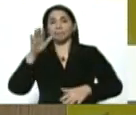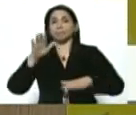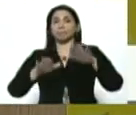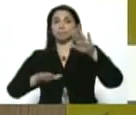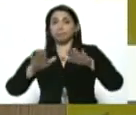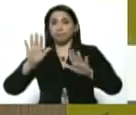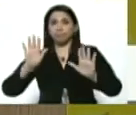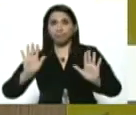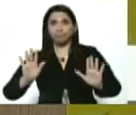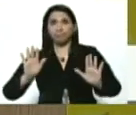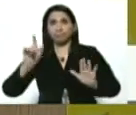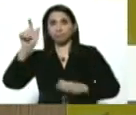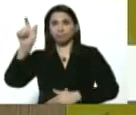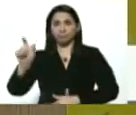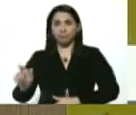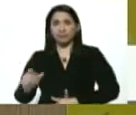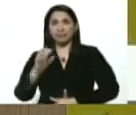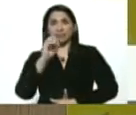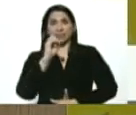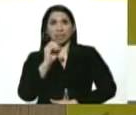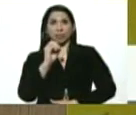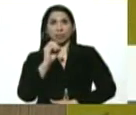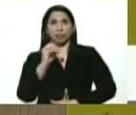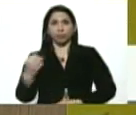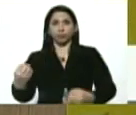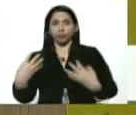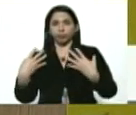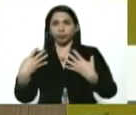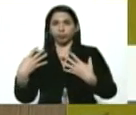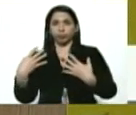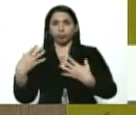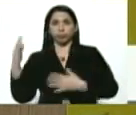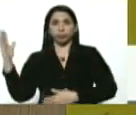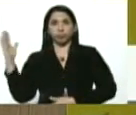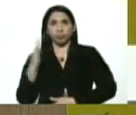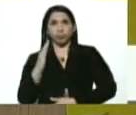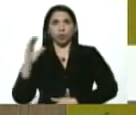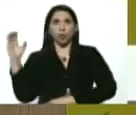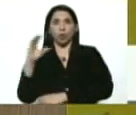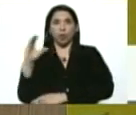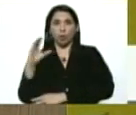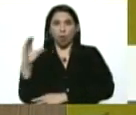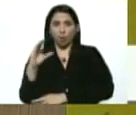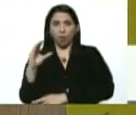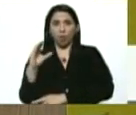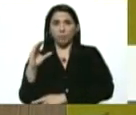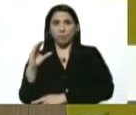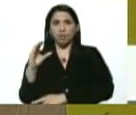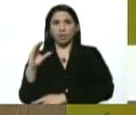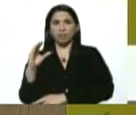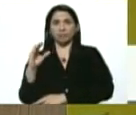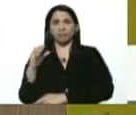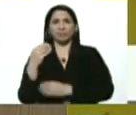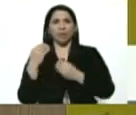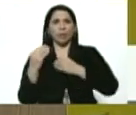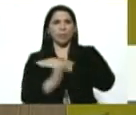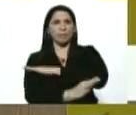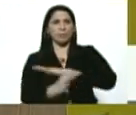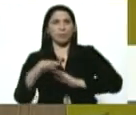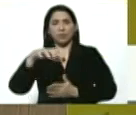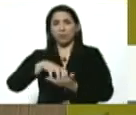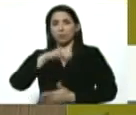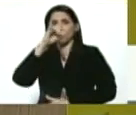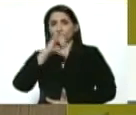que el paciente cero que el virus haya provenido de colombia por la condición limítrofe del estado zulia y